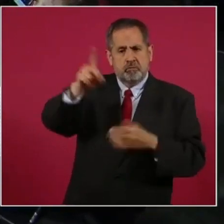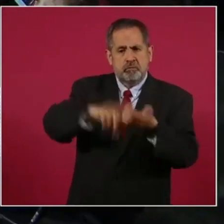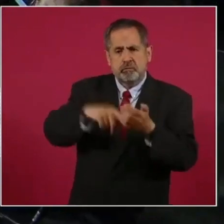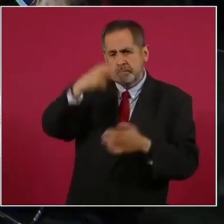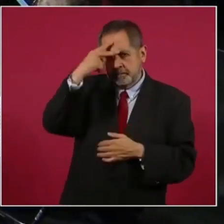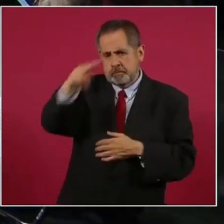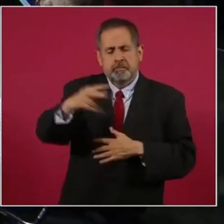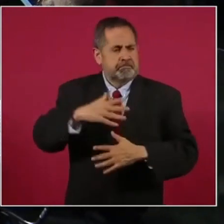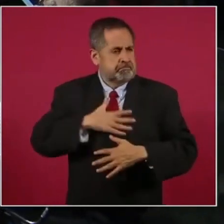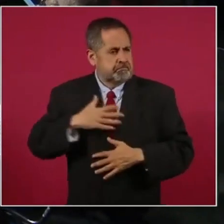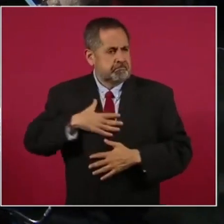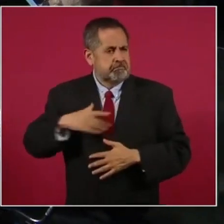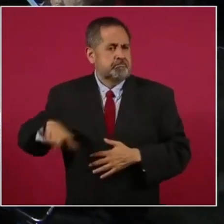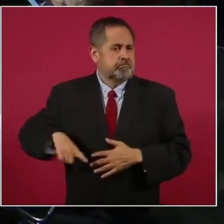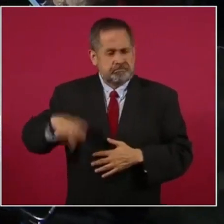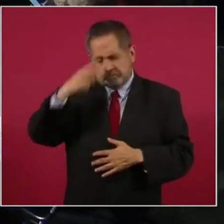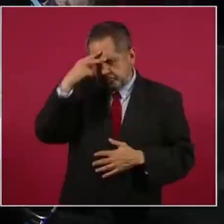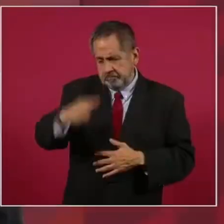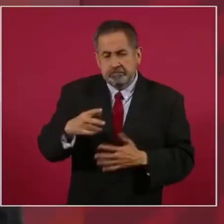dominio de la nación.